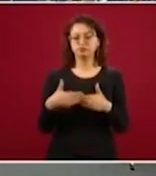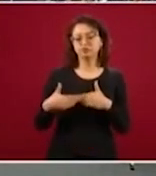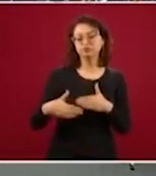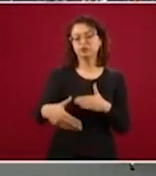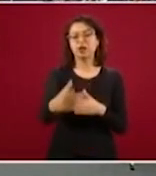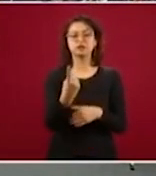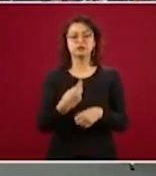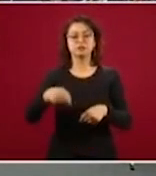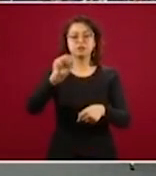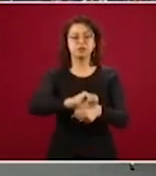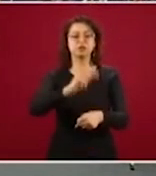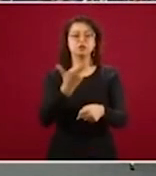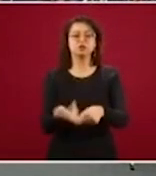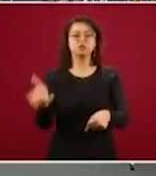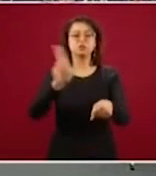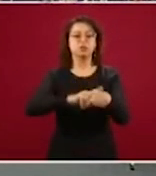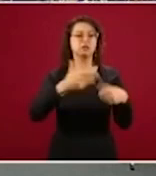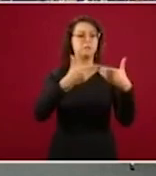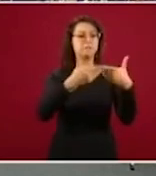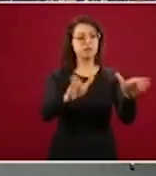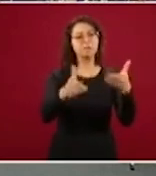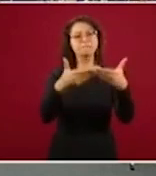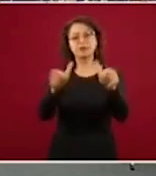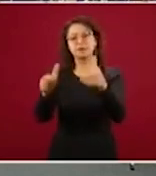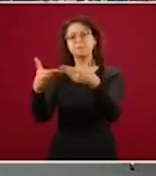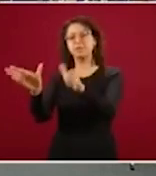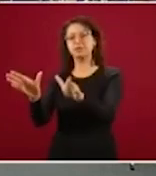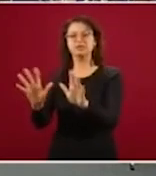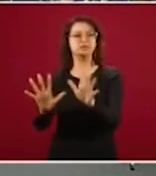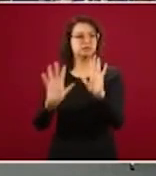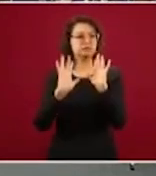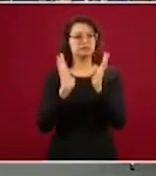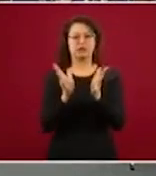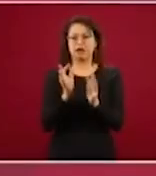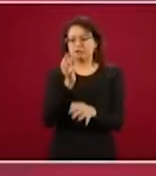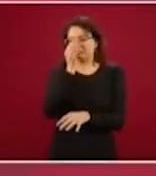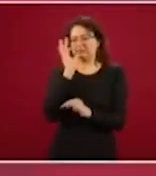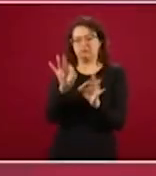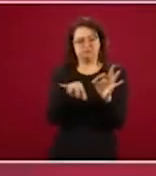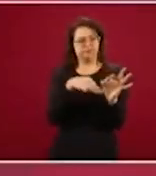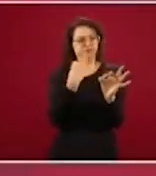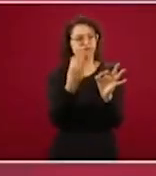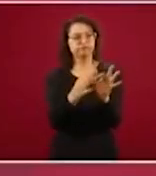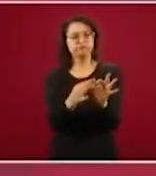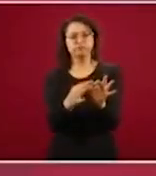hospitales que se están terminando.